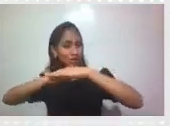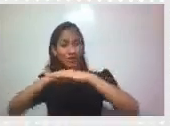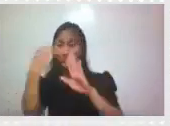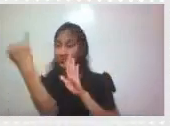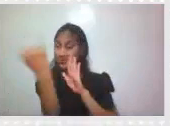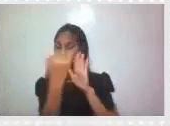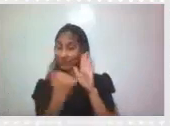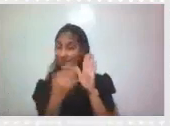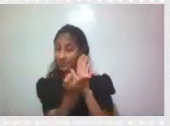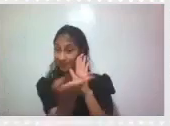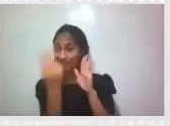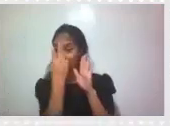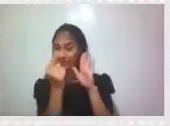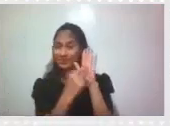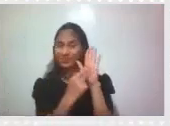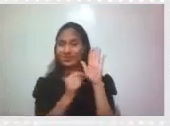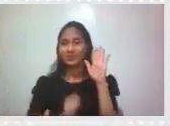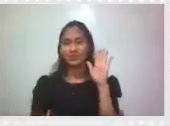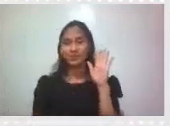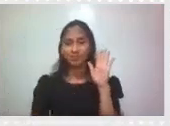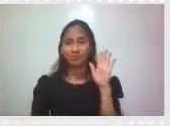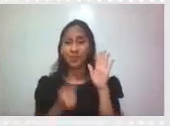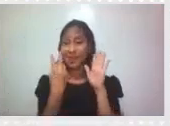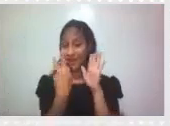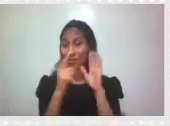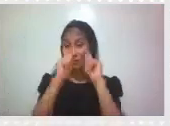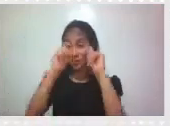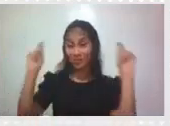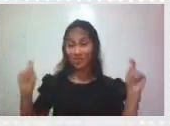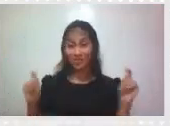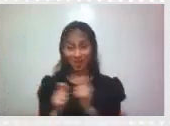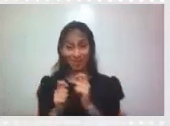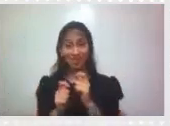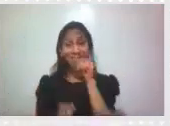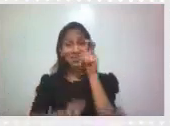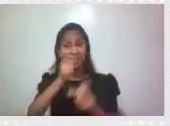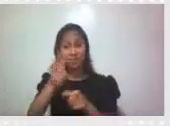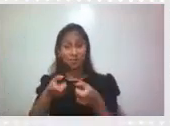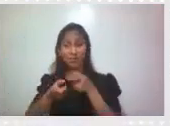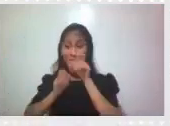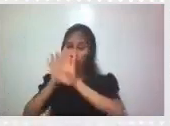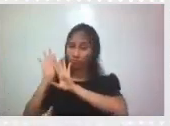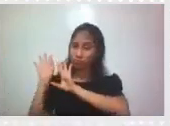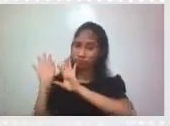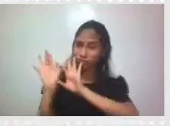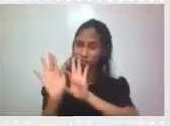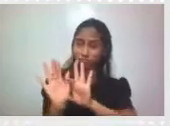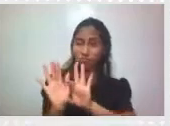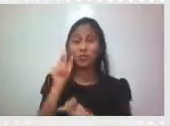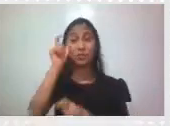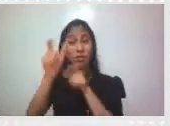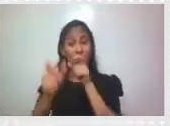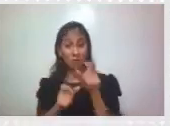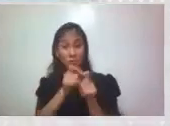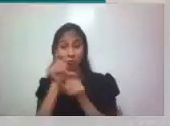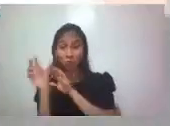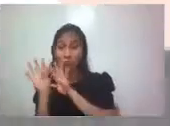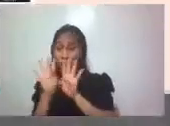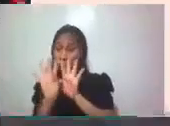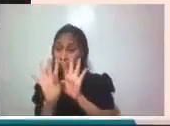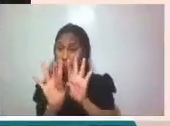ustedes pueden ver, estamos viendo un taller presencial que se realizó en el marco de las hojas de ruta,